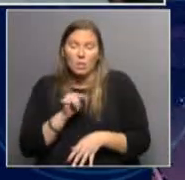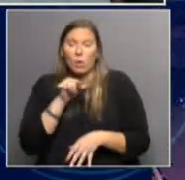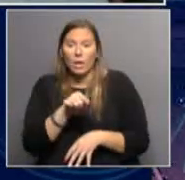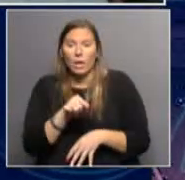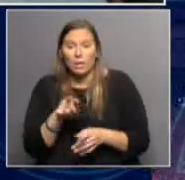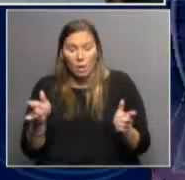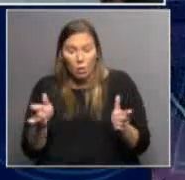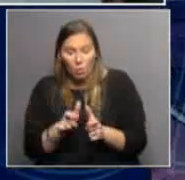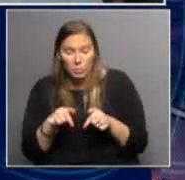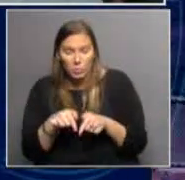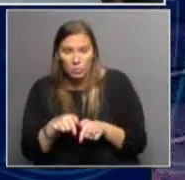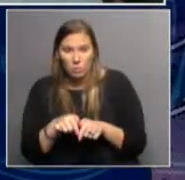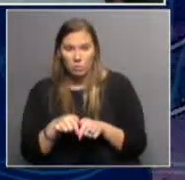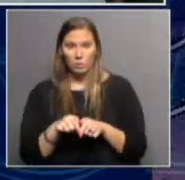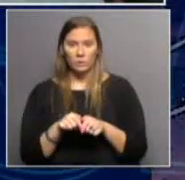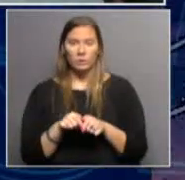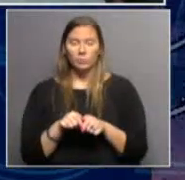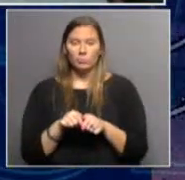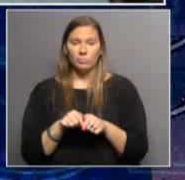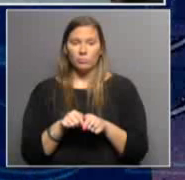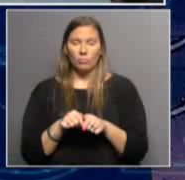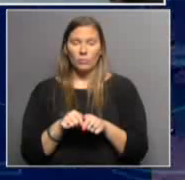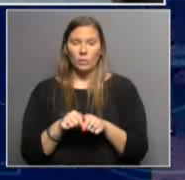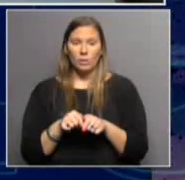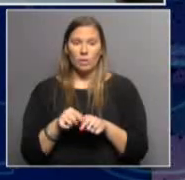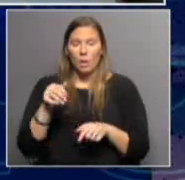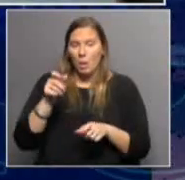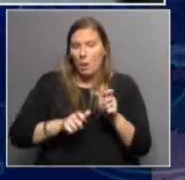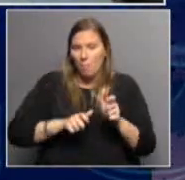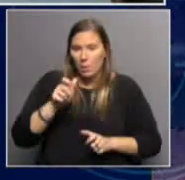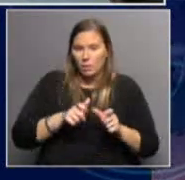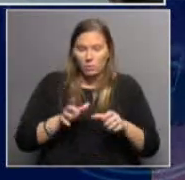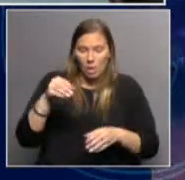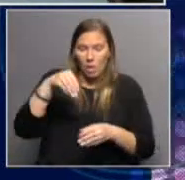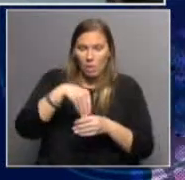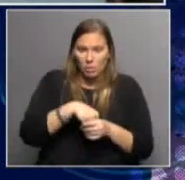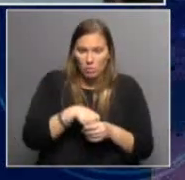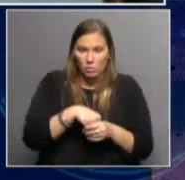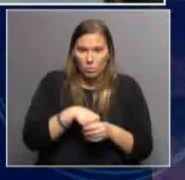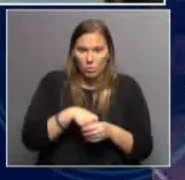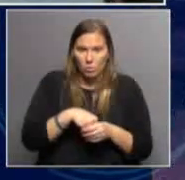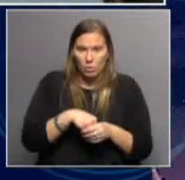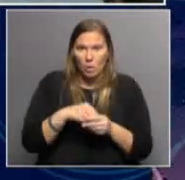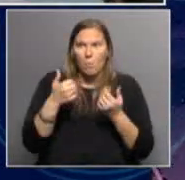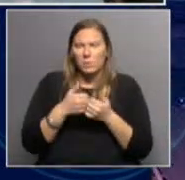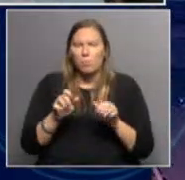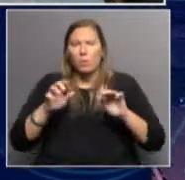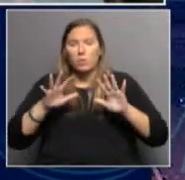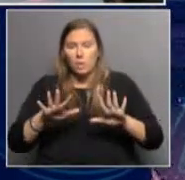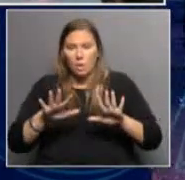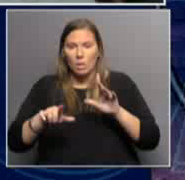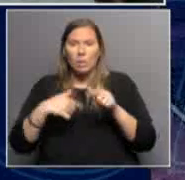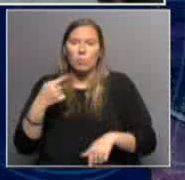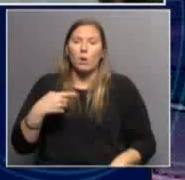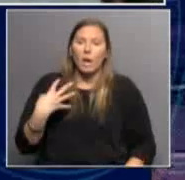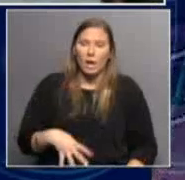digamos, están integradas en un principio por, fuimos 10, después fuimos